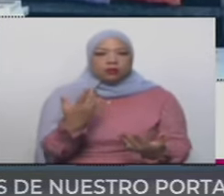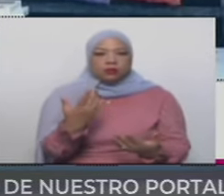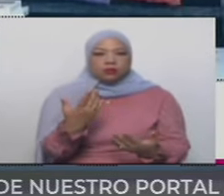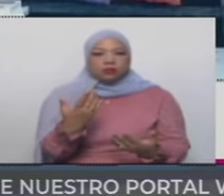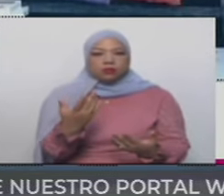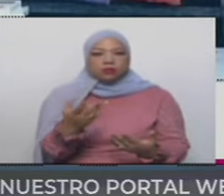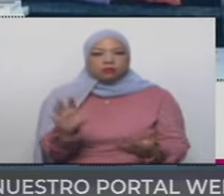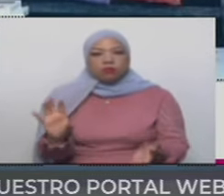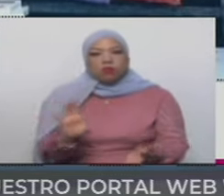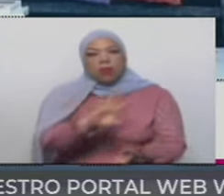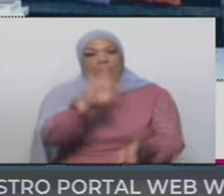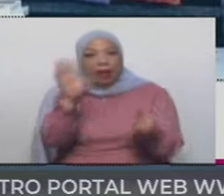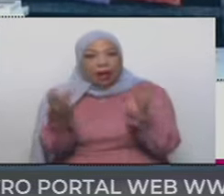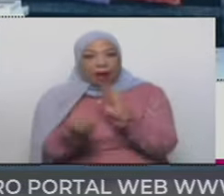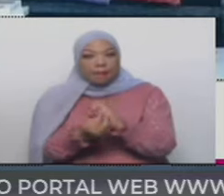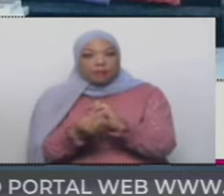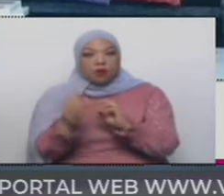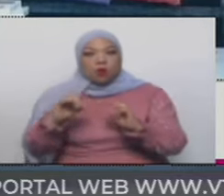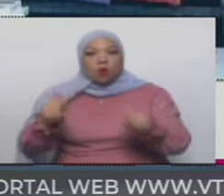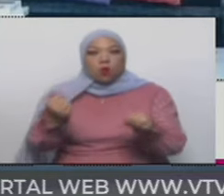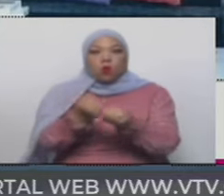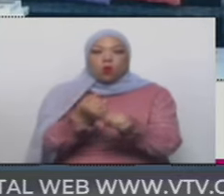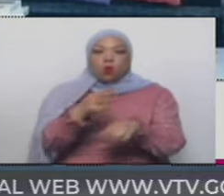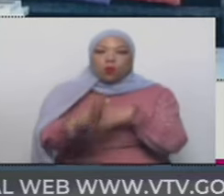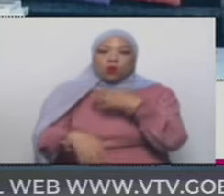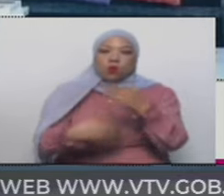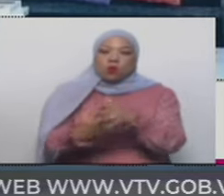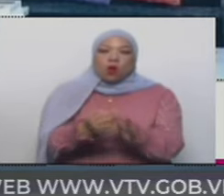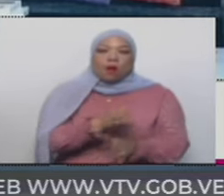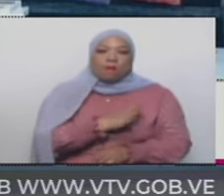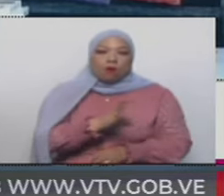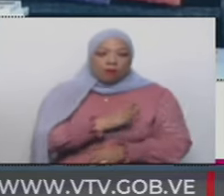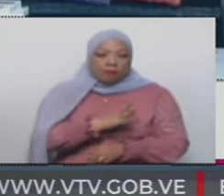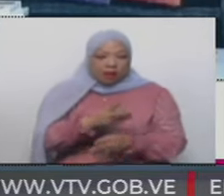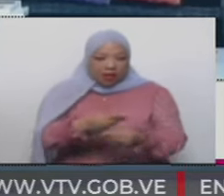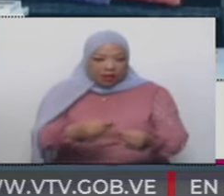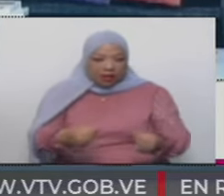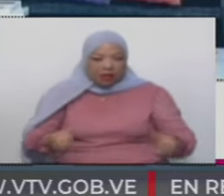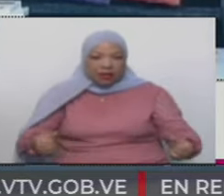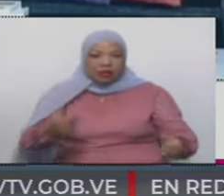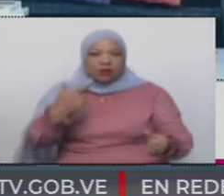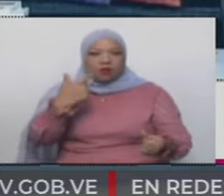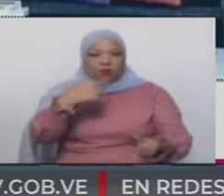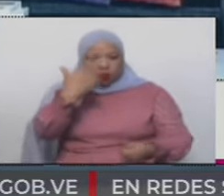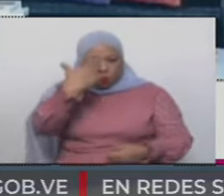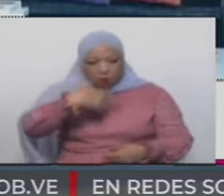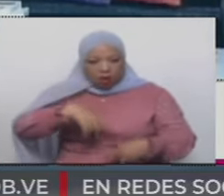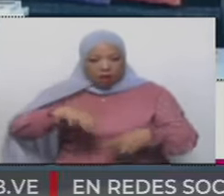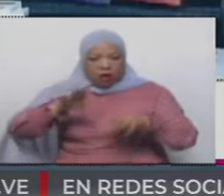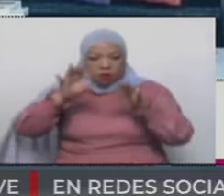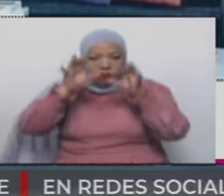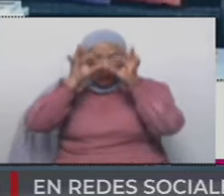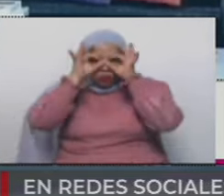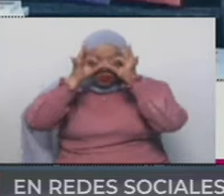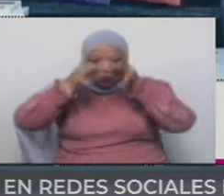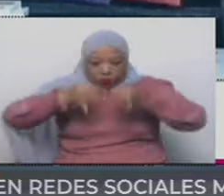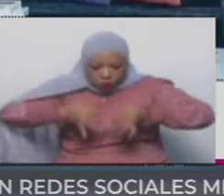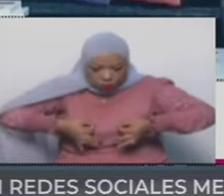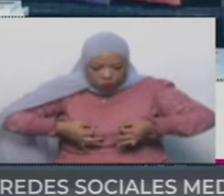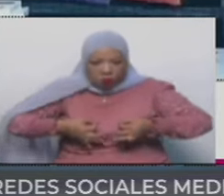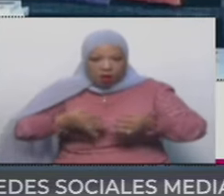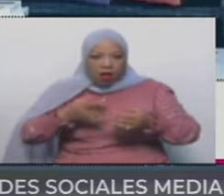Cuando te cambian y empiezas a negar a tu propia tierra, a tu propio ser, qué